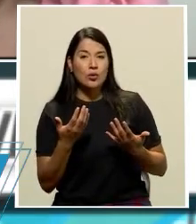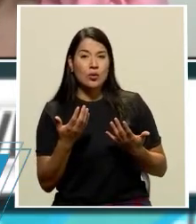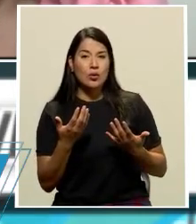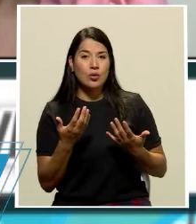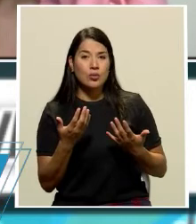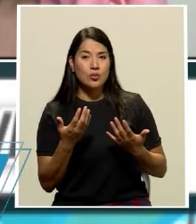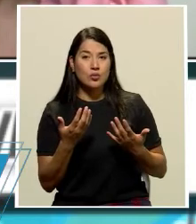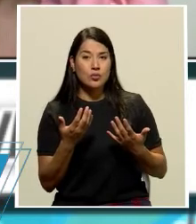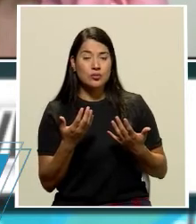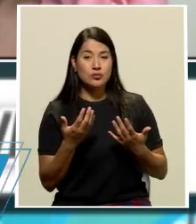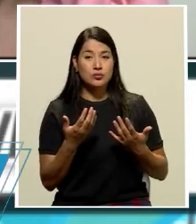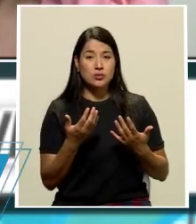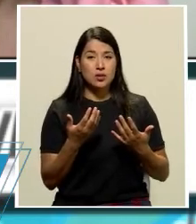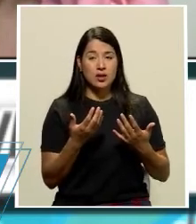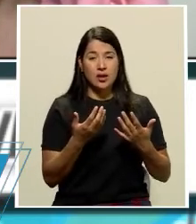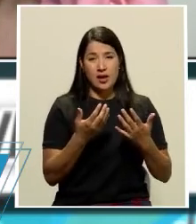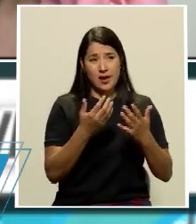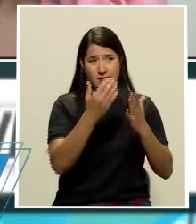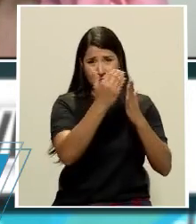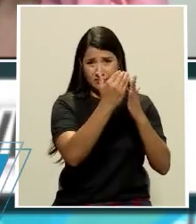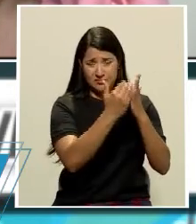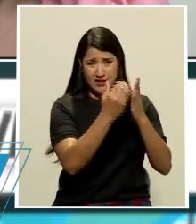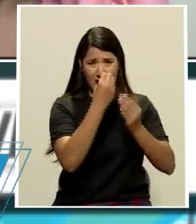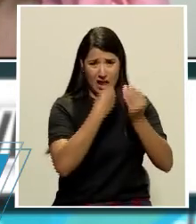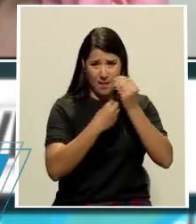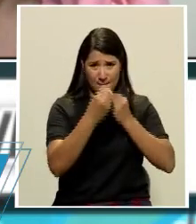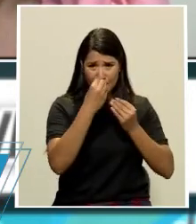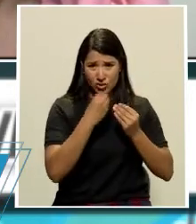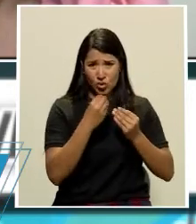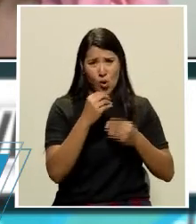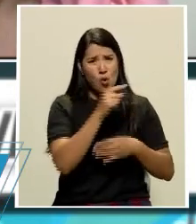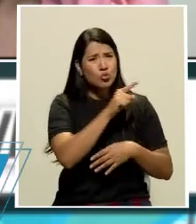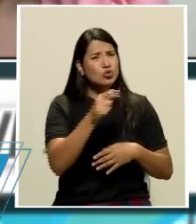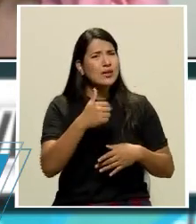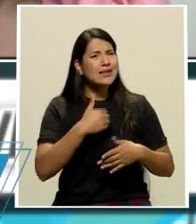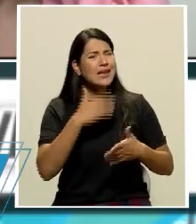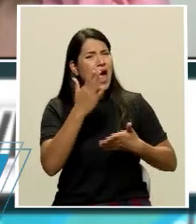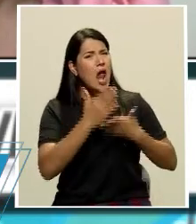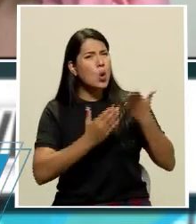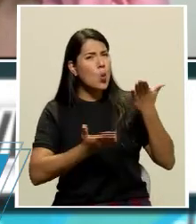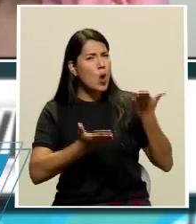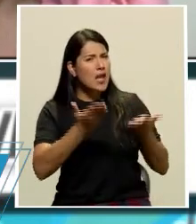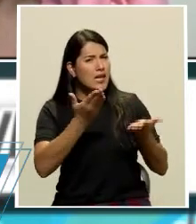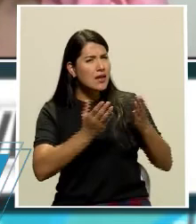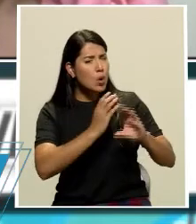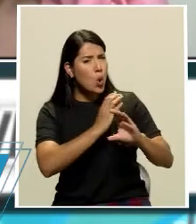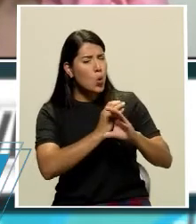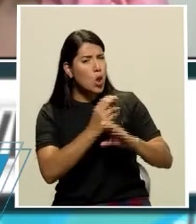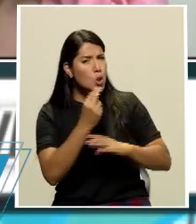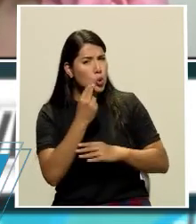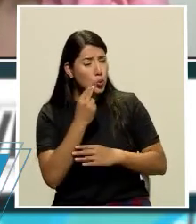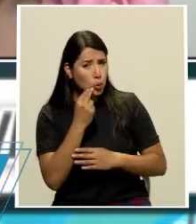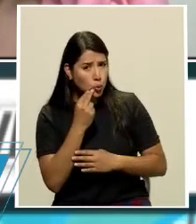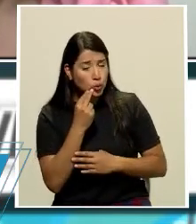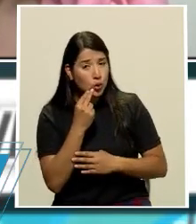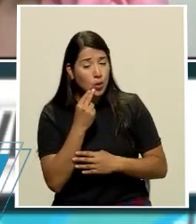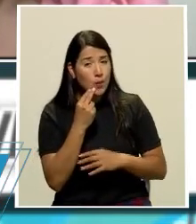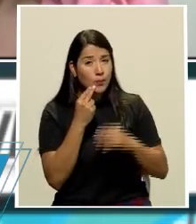de los alimentos que entregan? ¿Eso lleva algún equilibrio nutricional? ¿Son